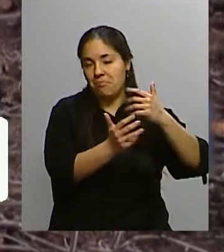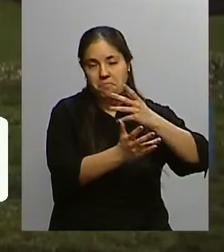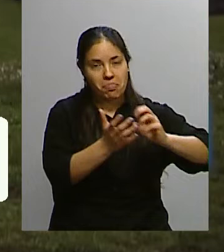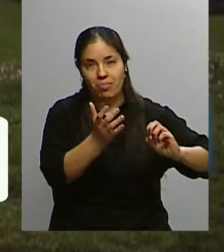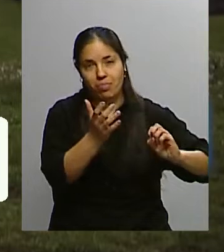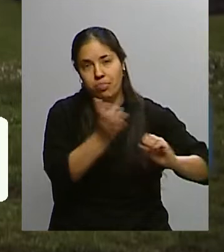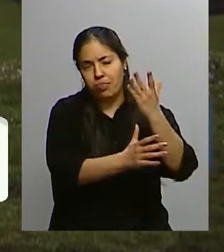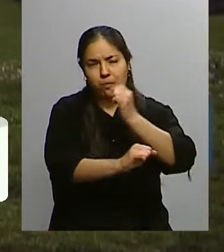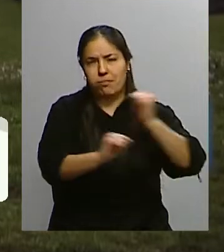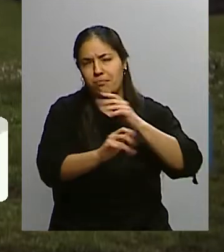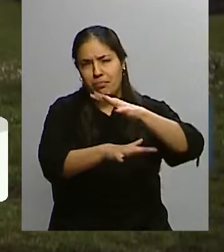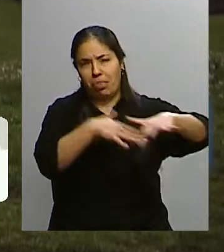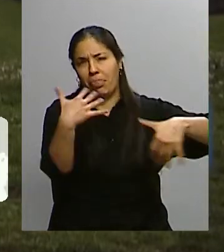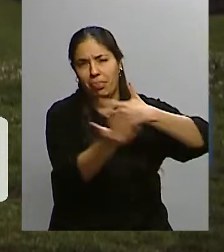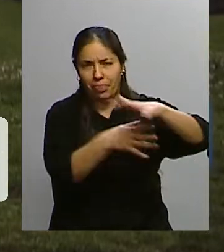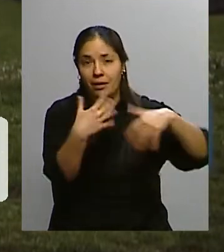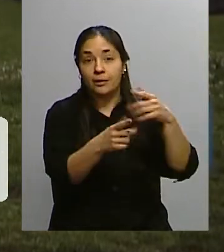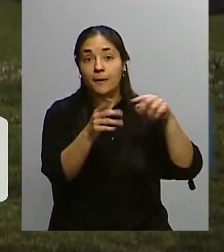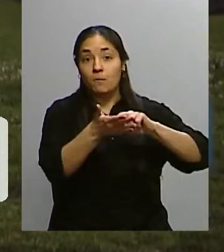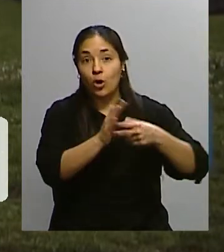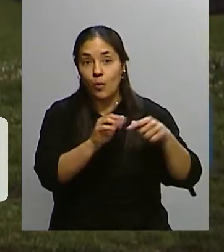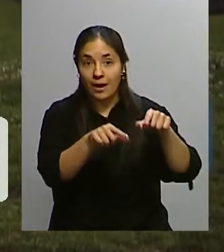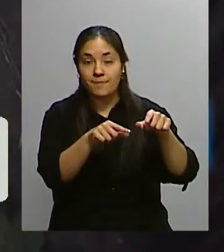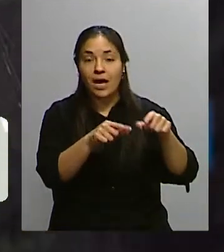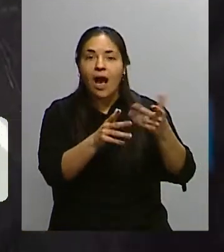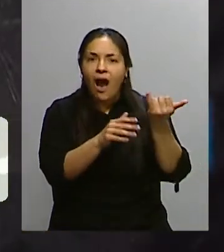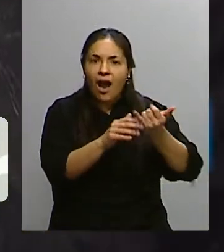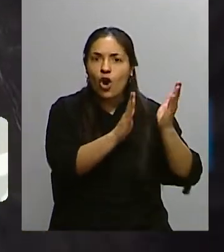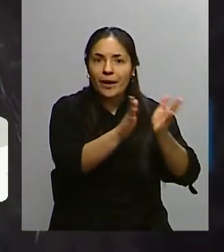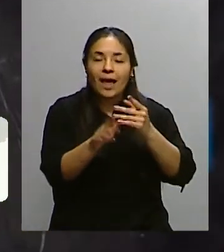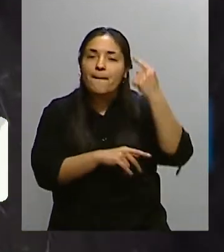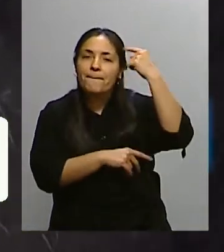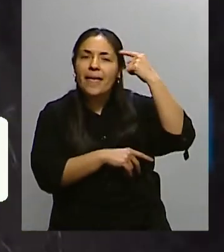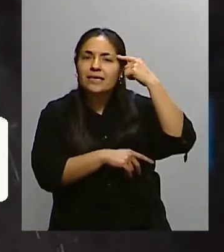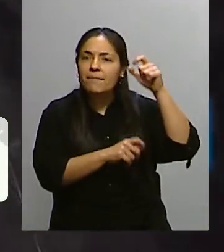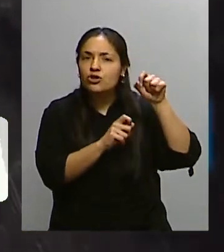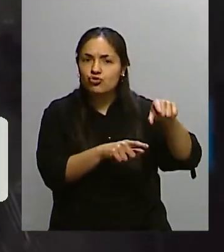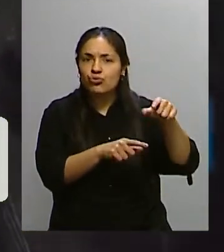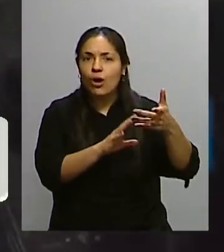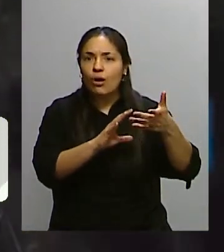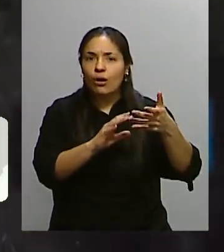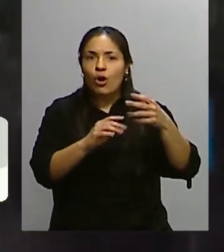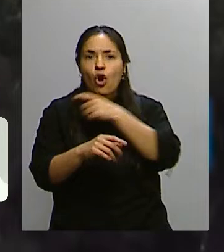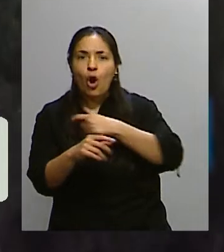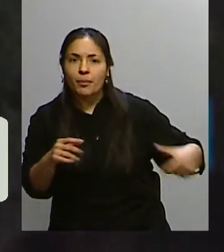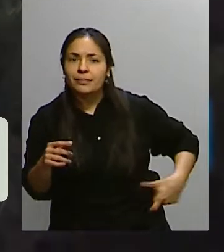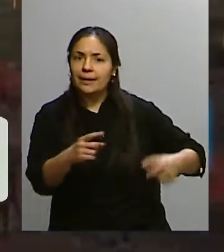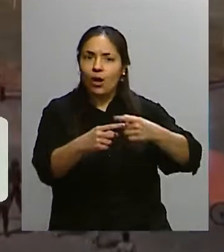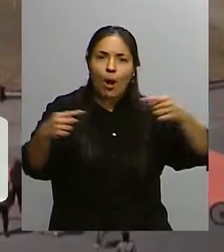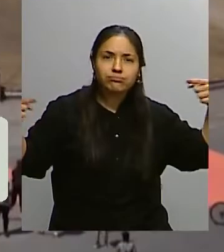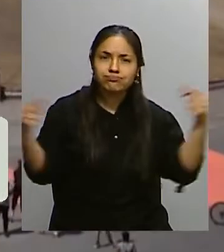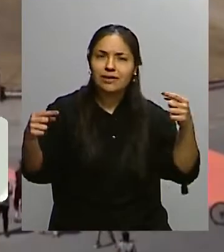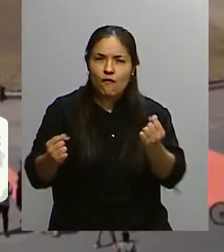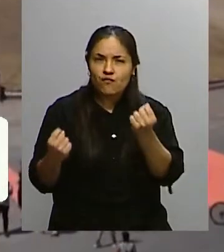organismos o orgánicas radicalizadas que tienen una ideología de ruptura con el Estado, incluso